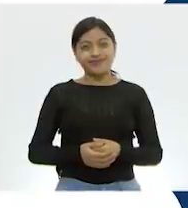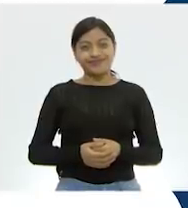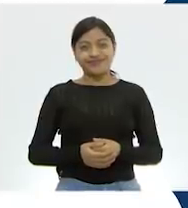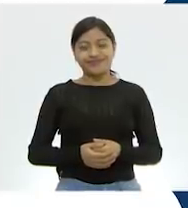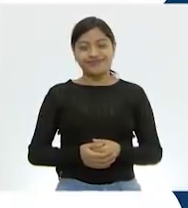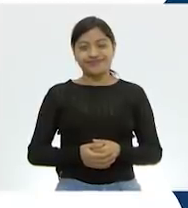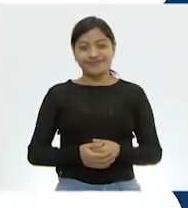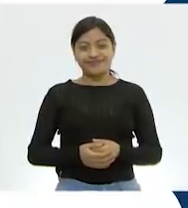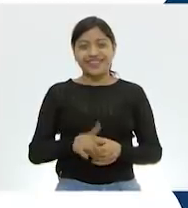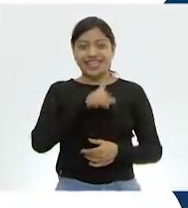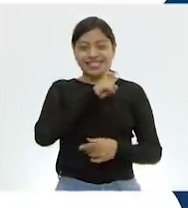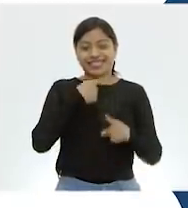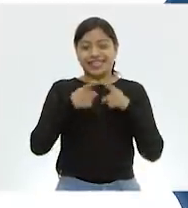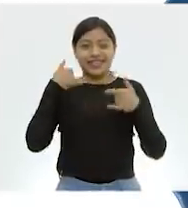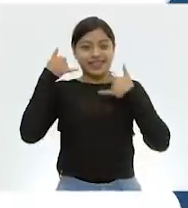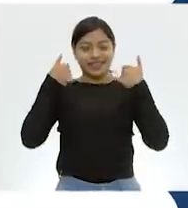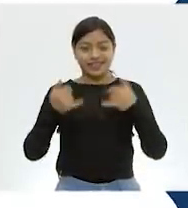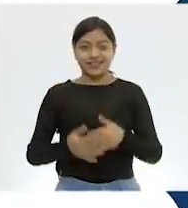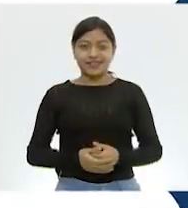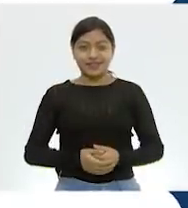5541720413, 100 líneas.